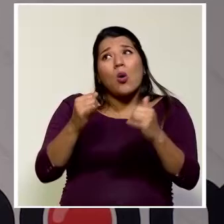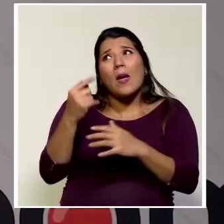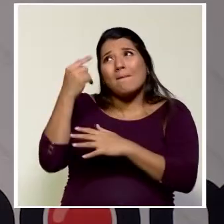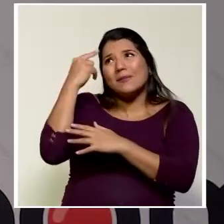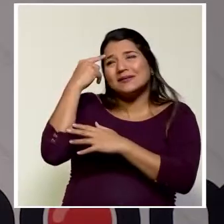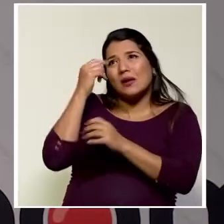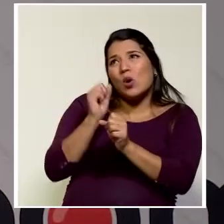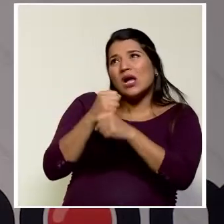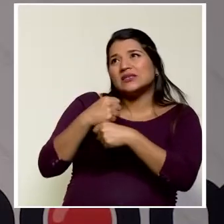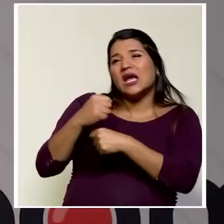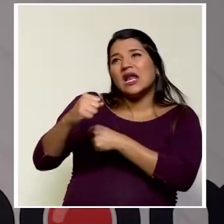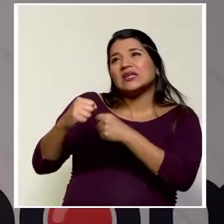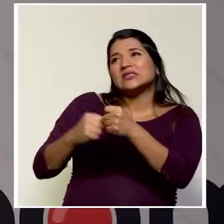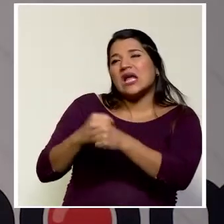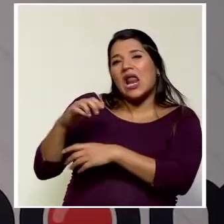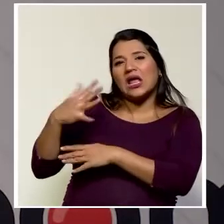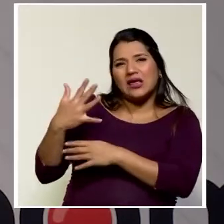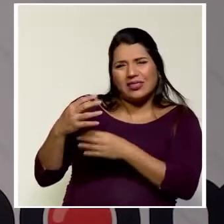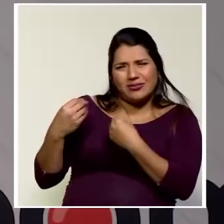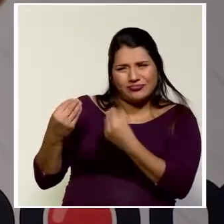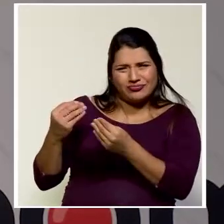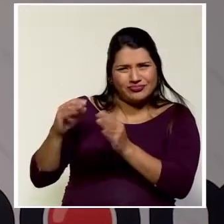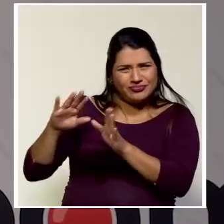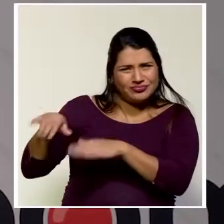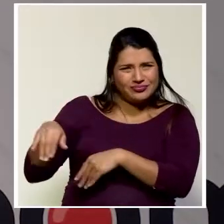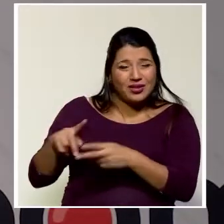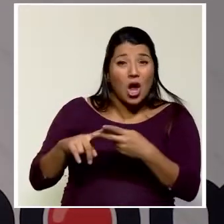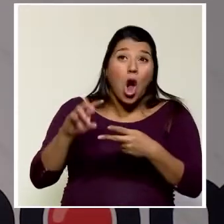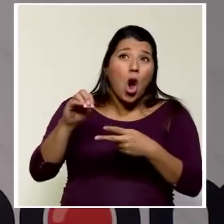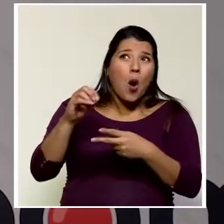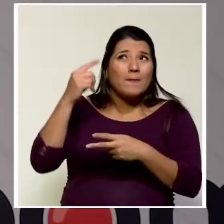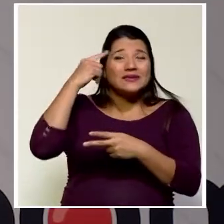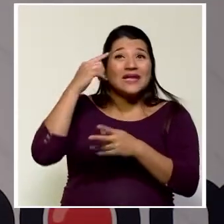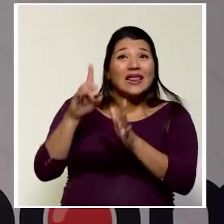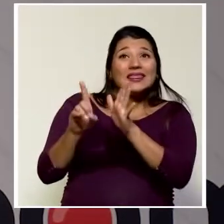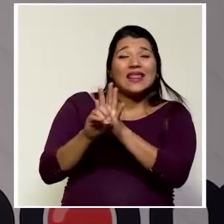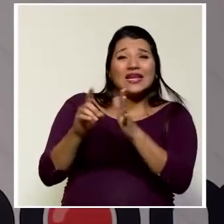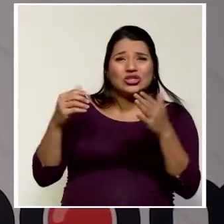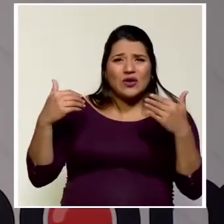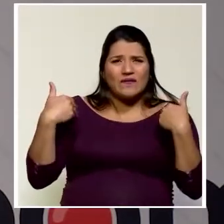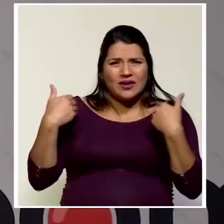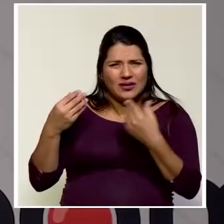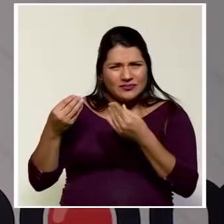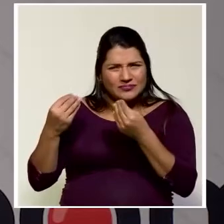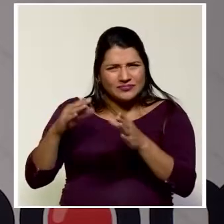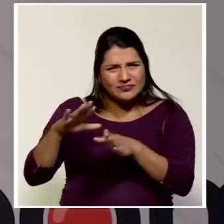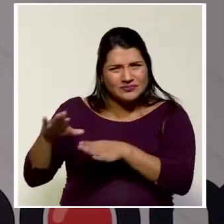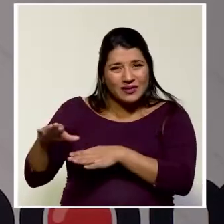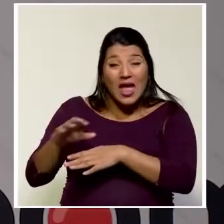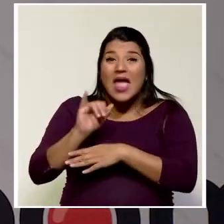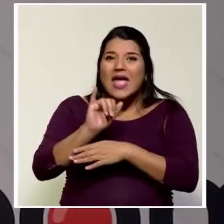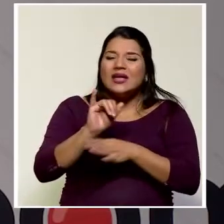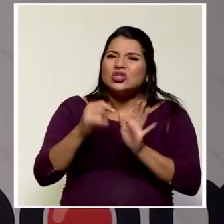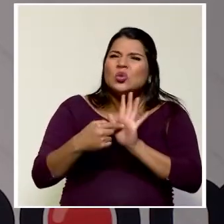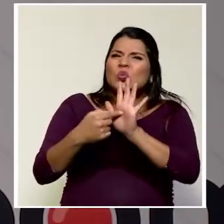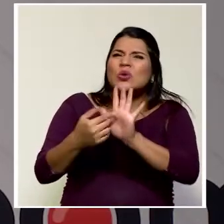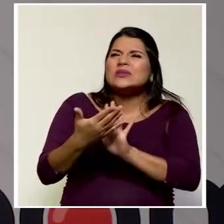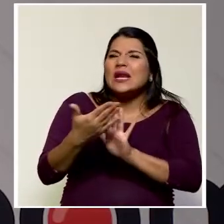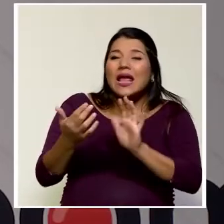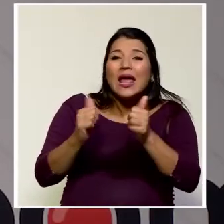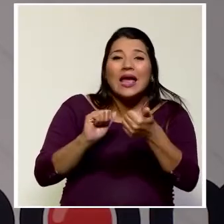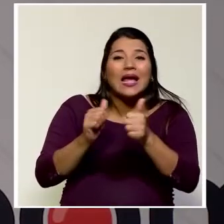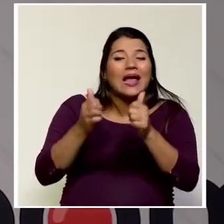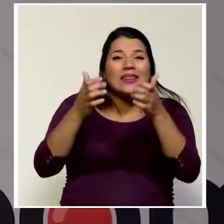una sala quinta o que estemos pensando ahorita, por ejemplo, en el derecho a la felicidad. O sea, eso denota que efectivamente las candidaturas están,